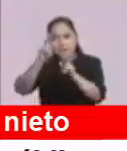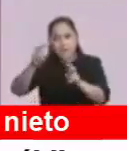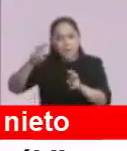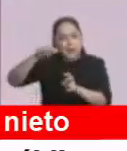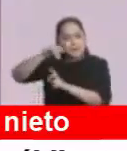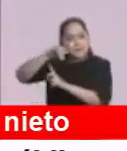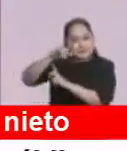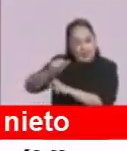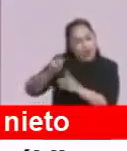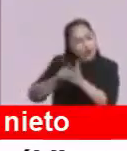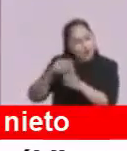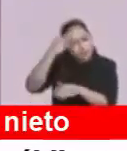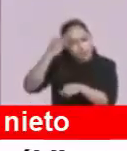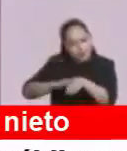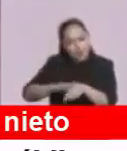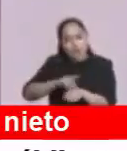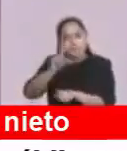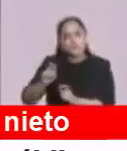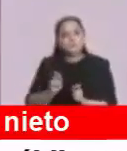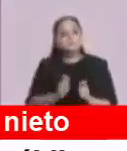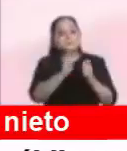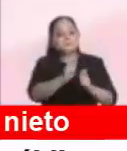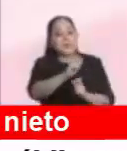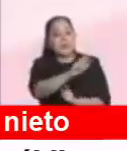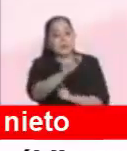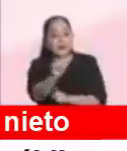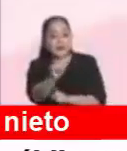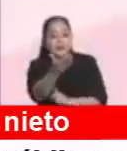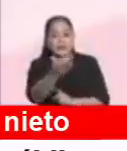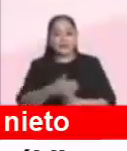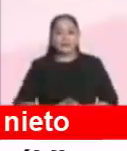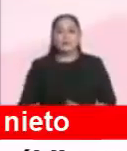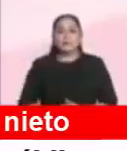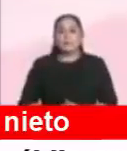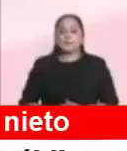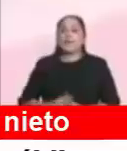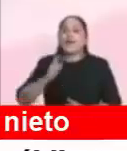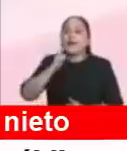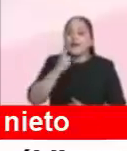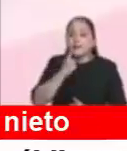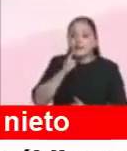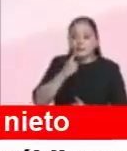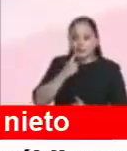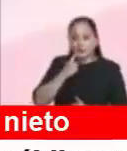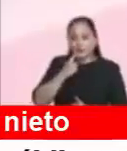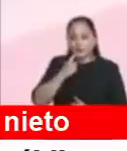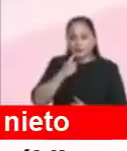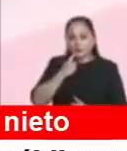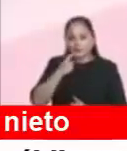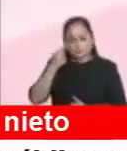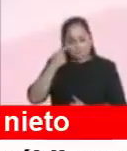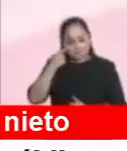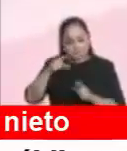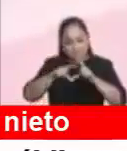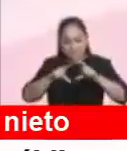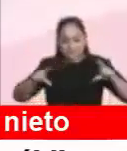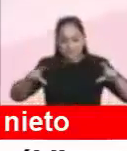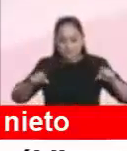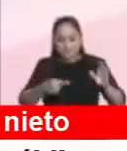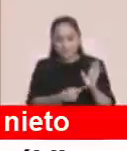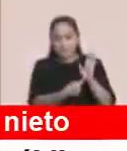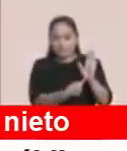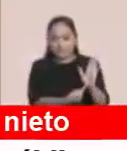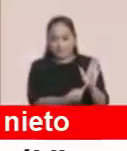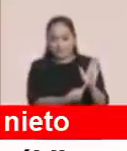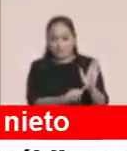le ven mayor posibilidad. Aunque ya sabemos que en México, pues el pueblo ya ha elegido a su presidente. Desde hace mucho